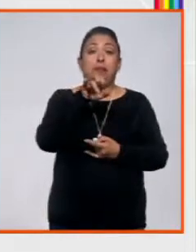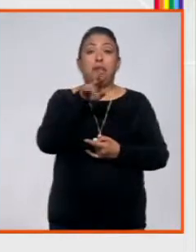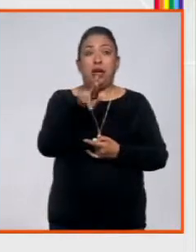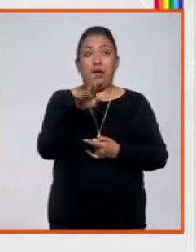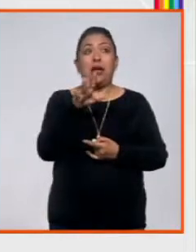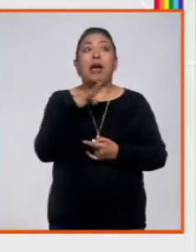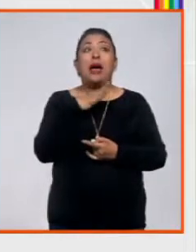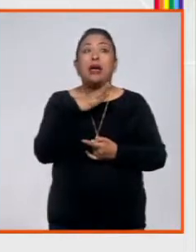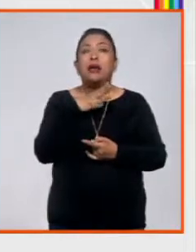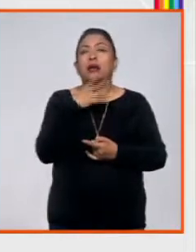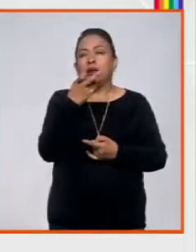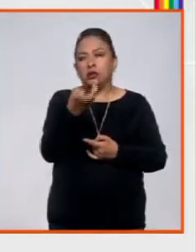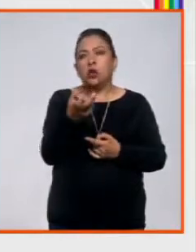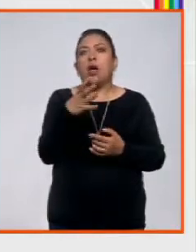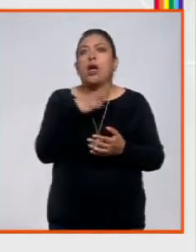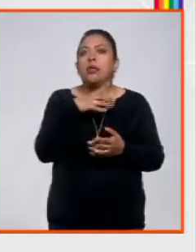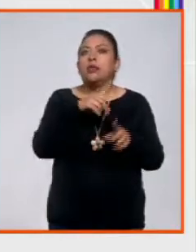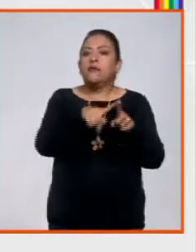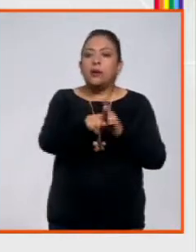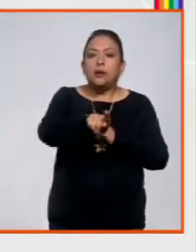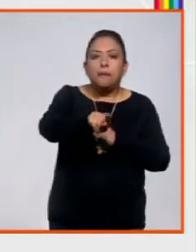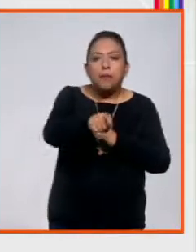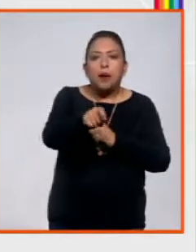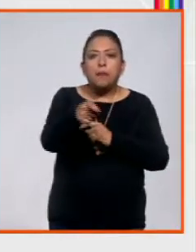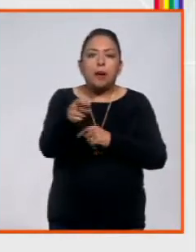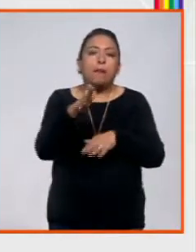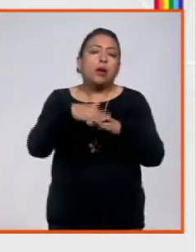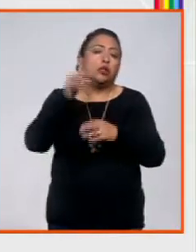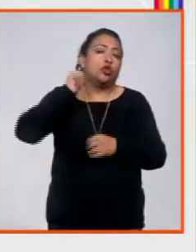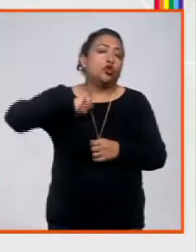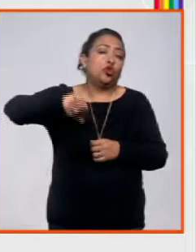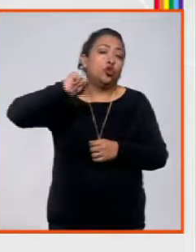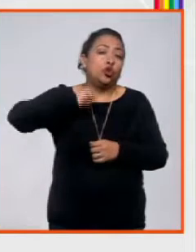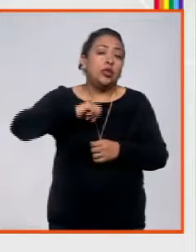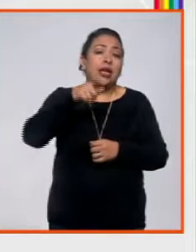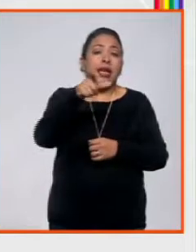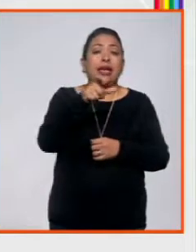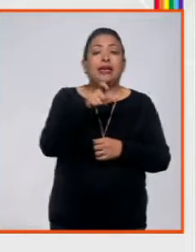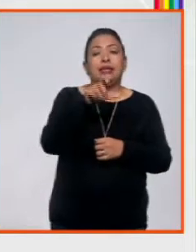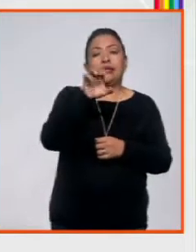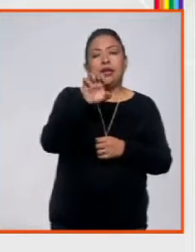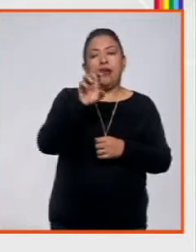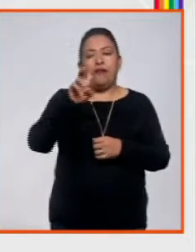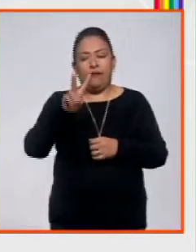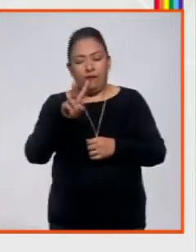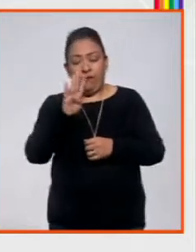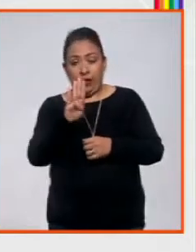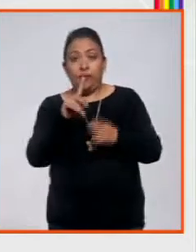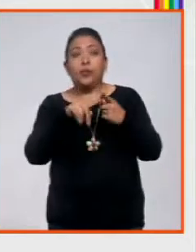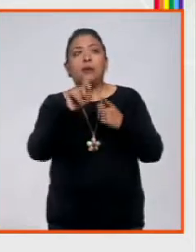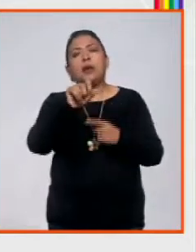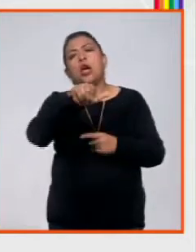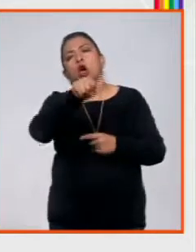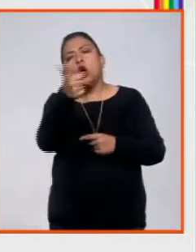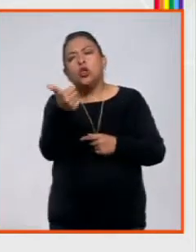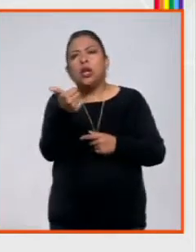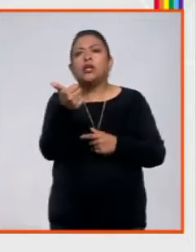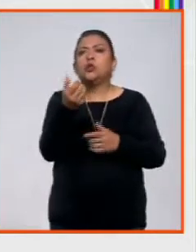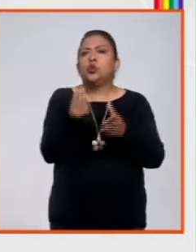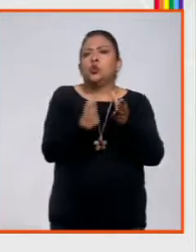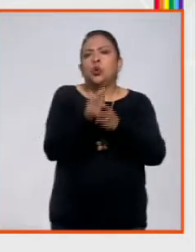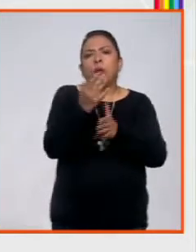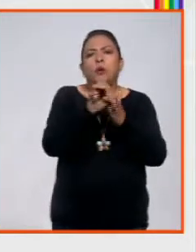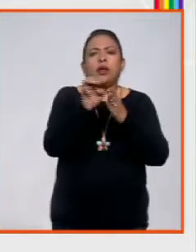revés de esto se ha ido haciendo de estaciones que entre ellas la más antigua de méxico que es la xv hasta algunas de las estaciones más